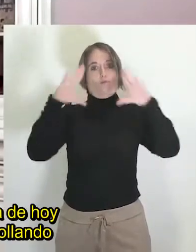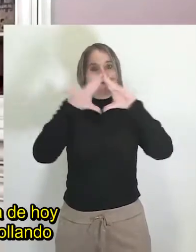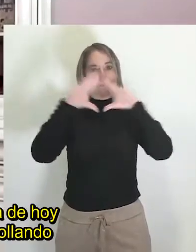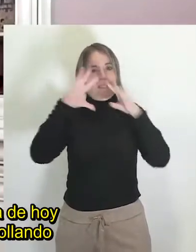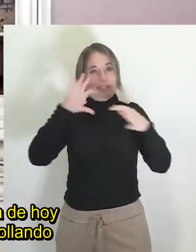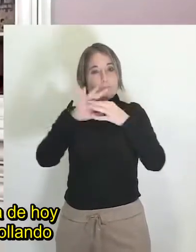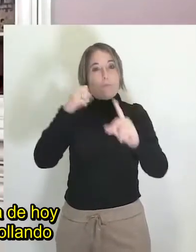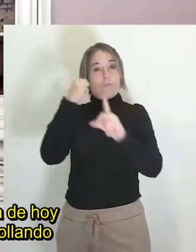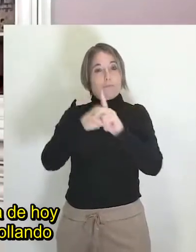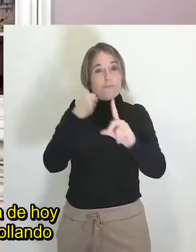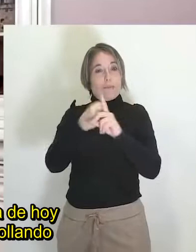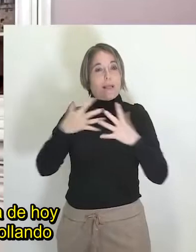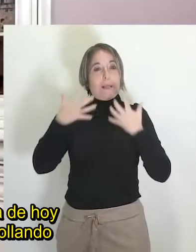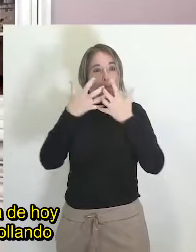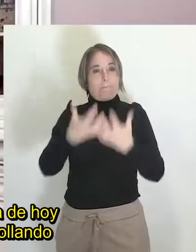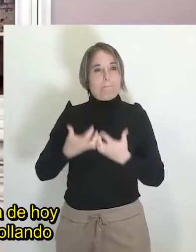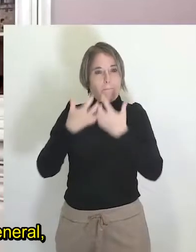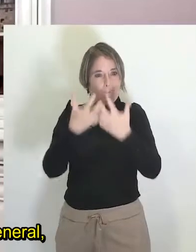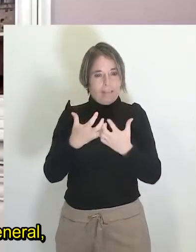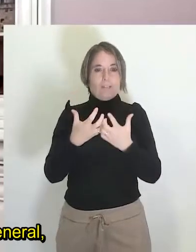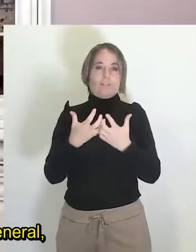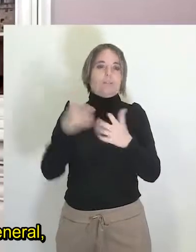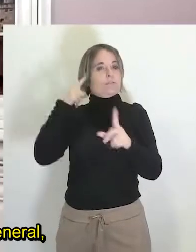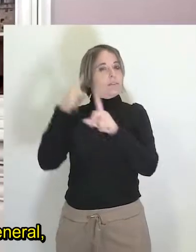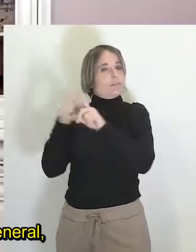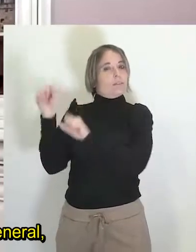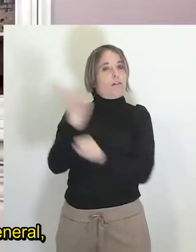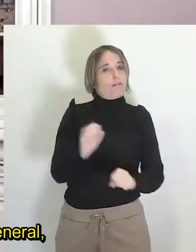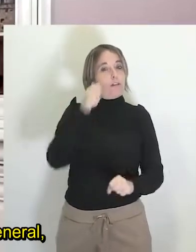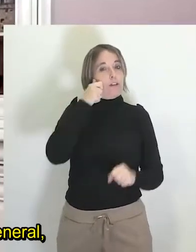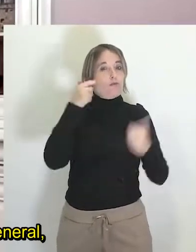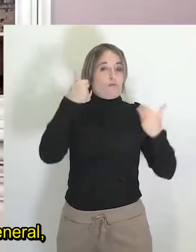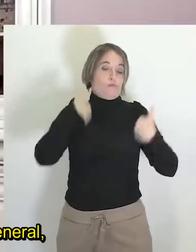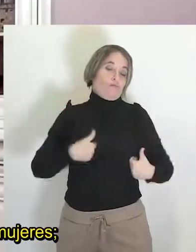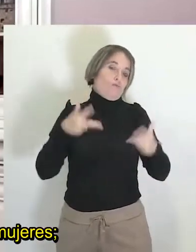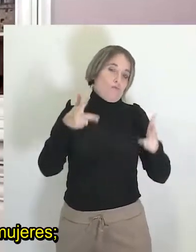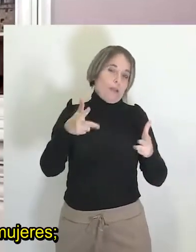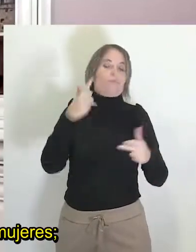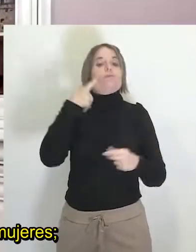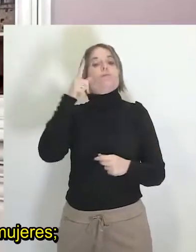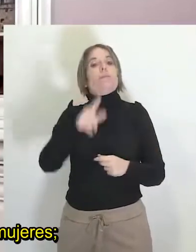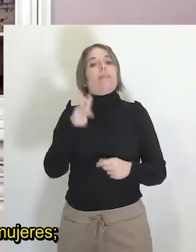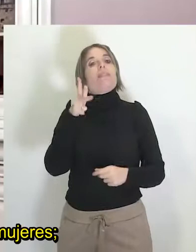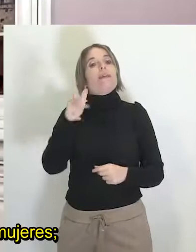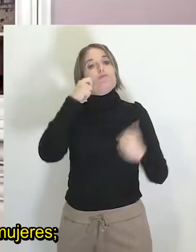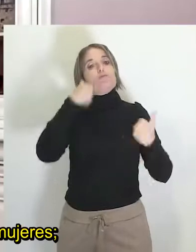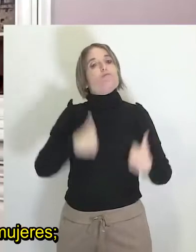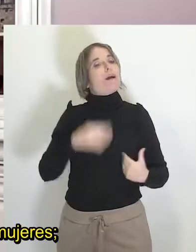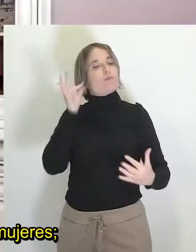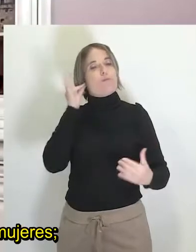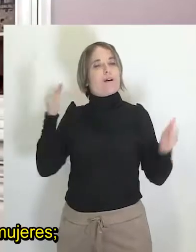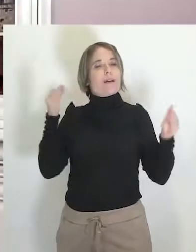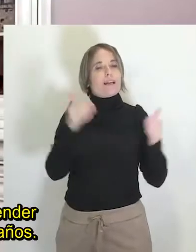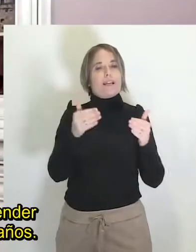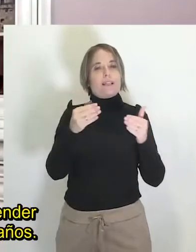la Nicaragua de hoy, en las peleas que estáis desarrollando, tanto en la defensa de los derechos humanos en general, como en particular los derechos humanos de las